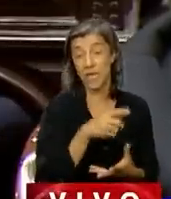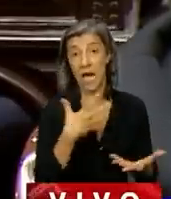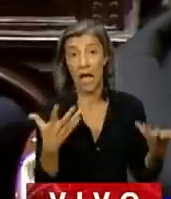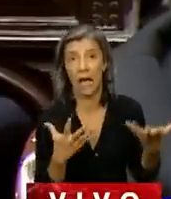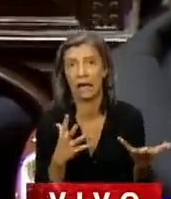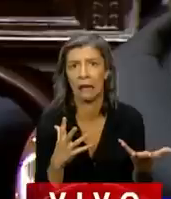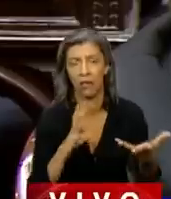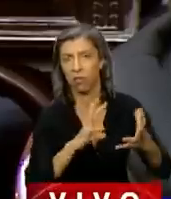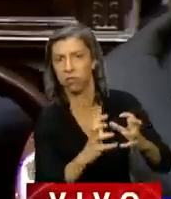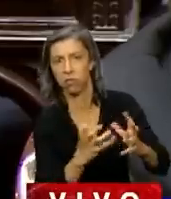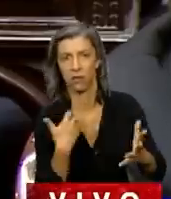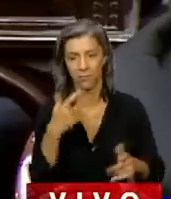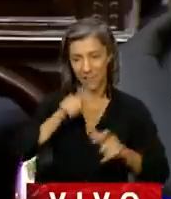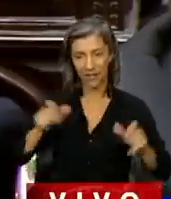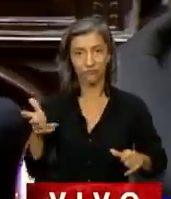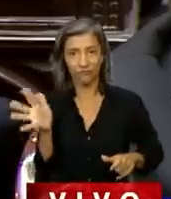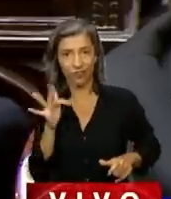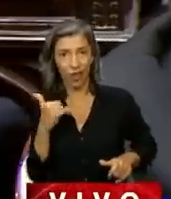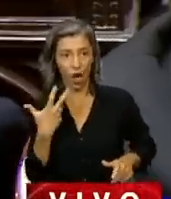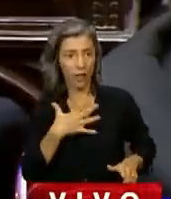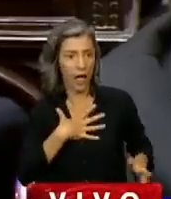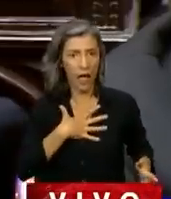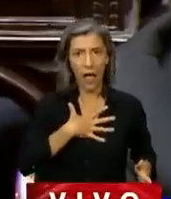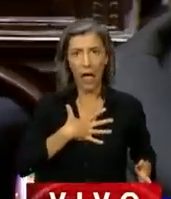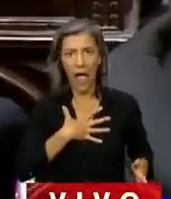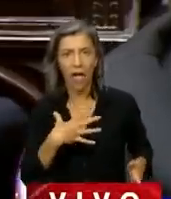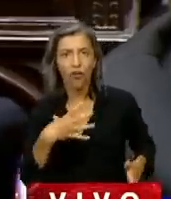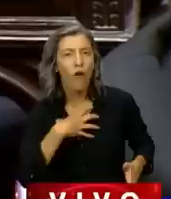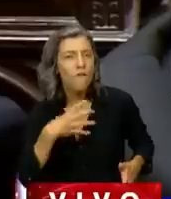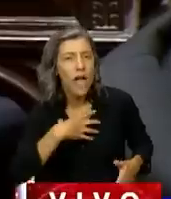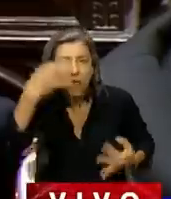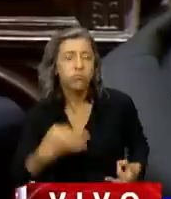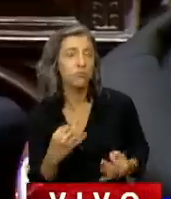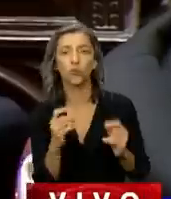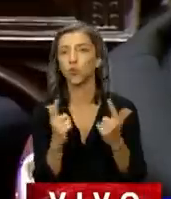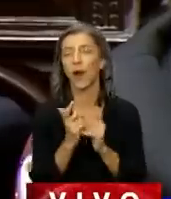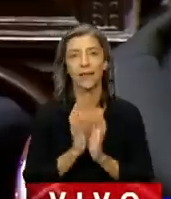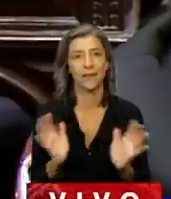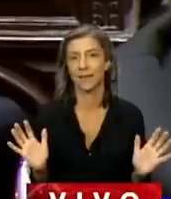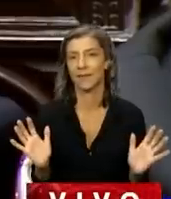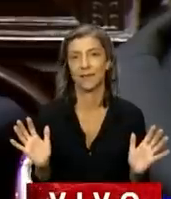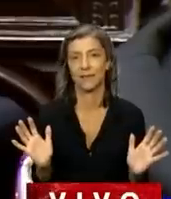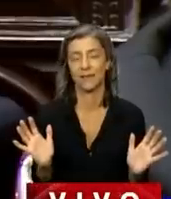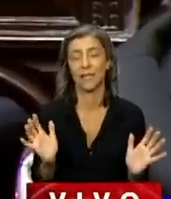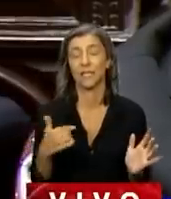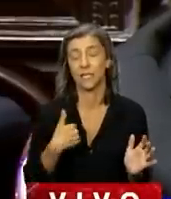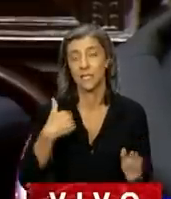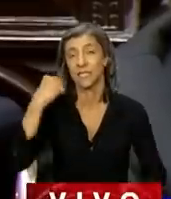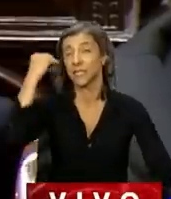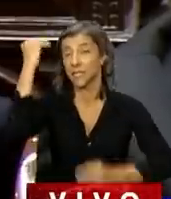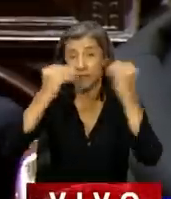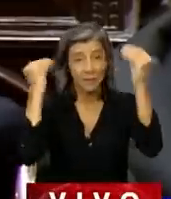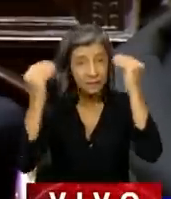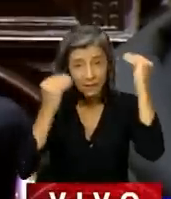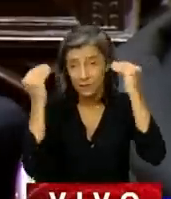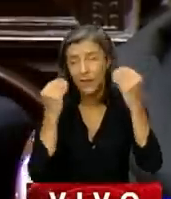cotidiana entre cada uno de los argentinos. Y que tengo mi enorme preocupación, y creo que